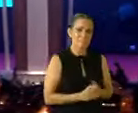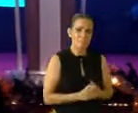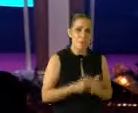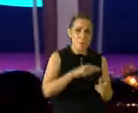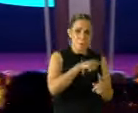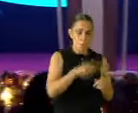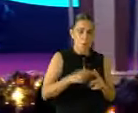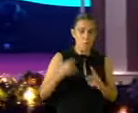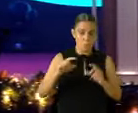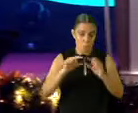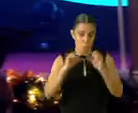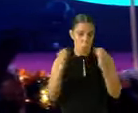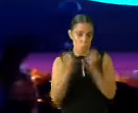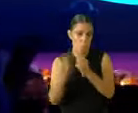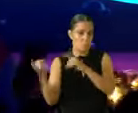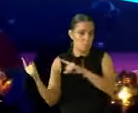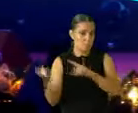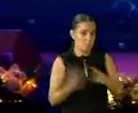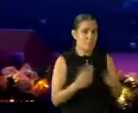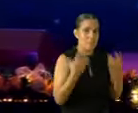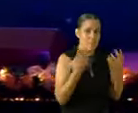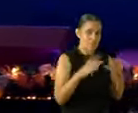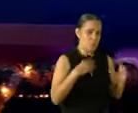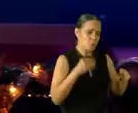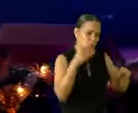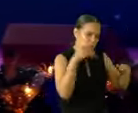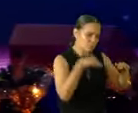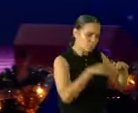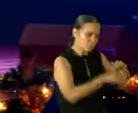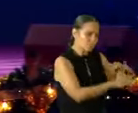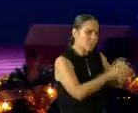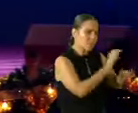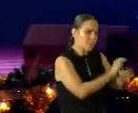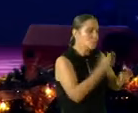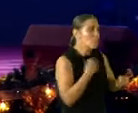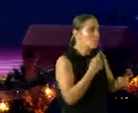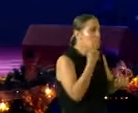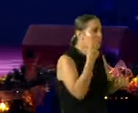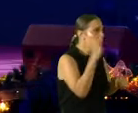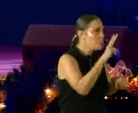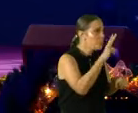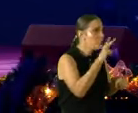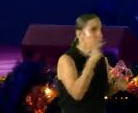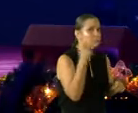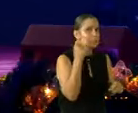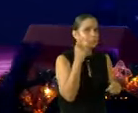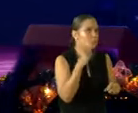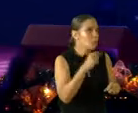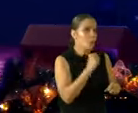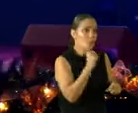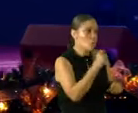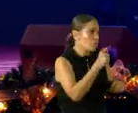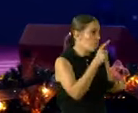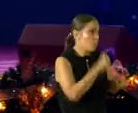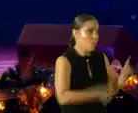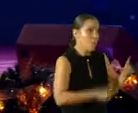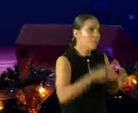el grupo, ya yo entré a la iglesia y ya yo vi los letreros, no pueden hablar, no pueden tomar